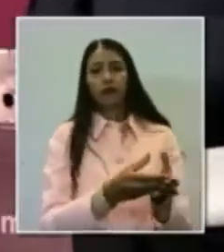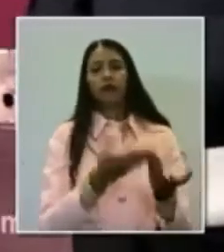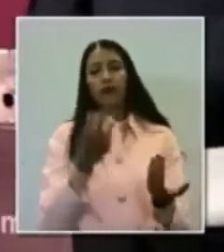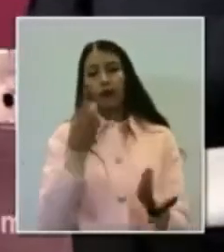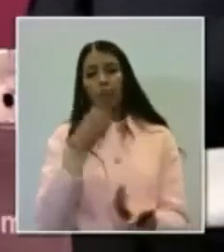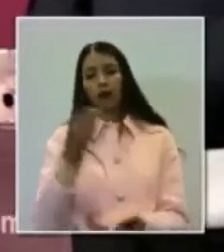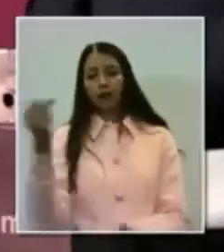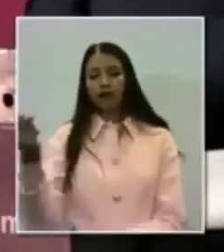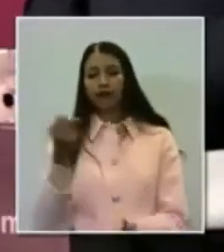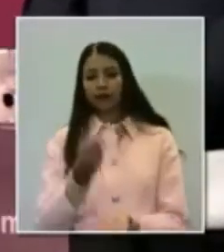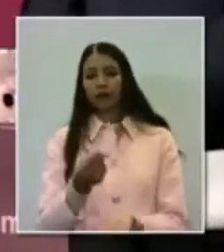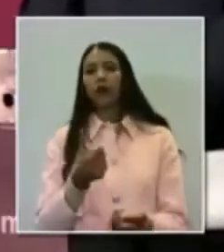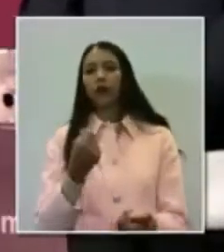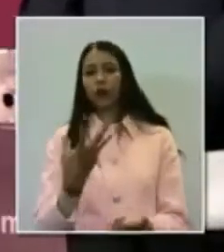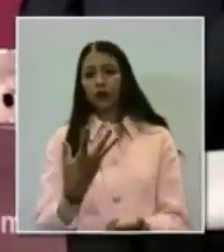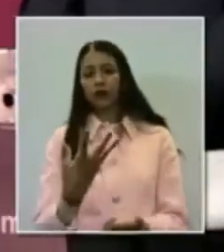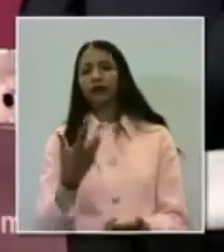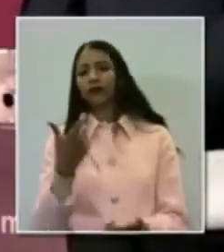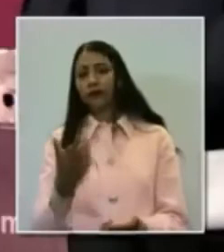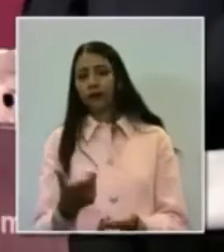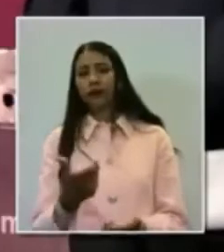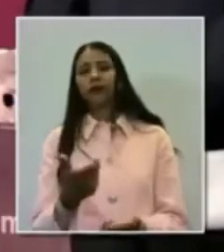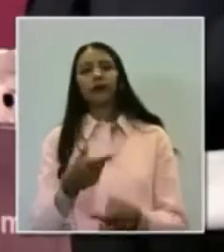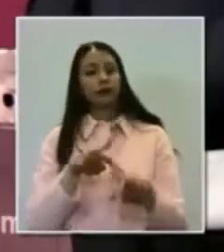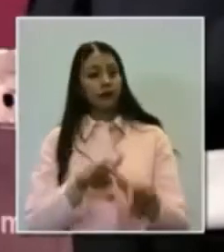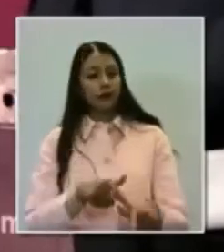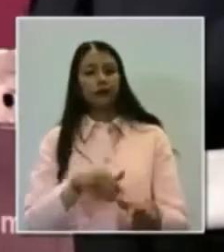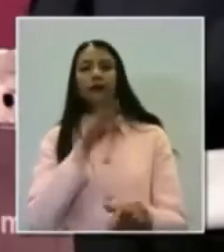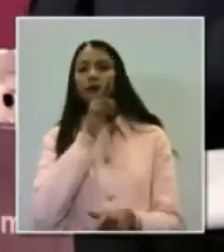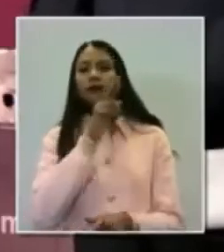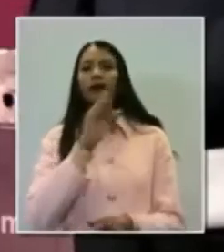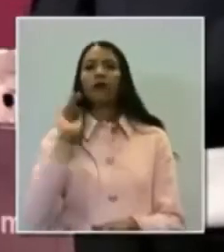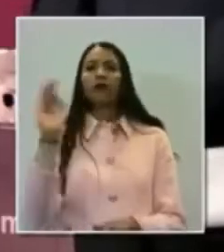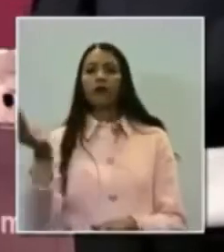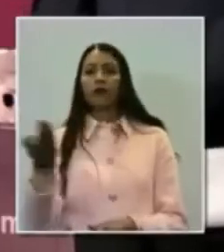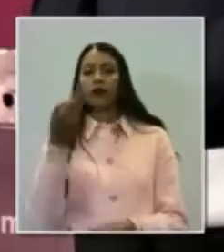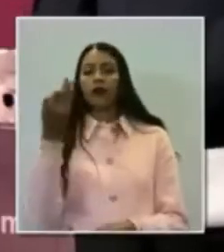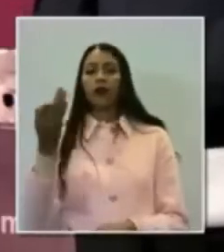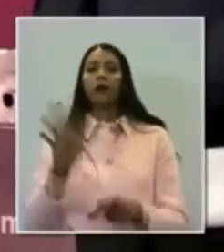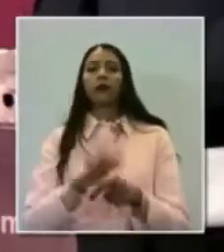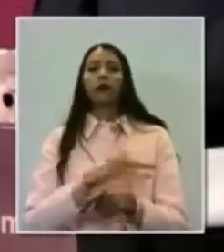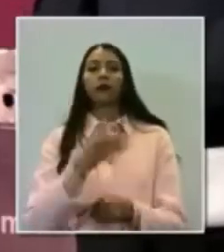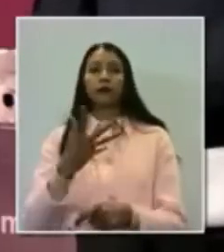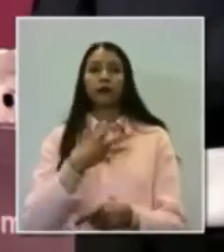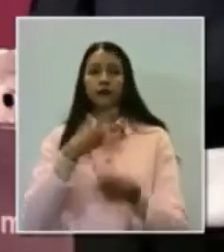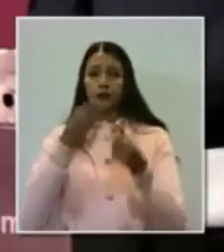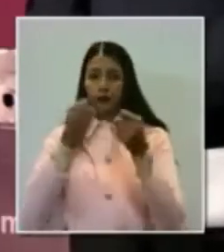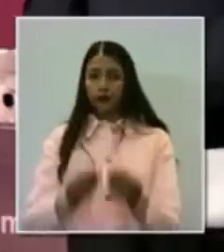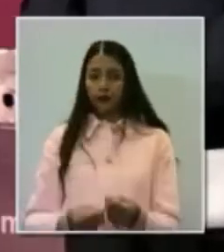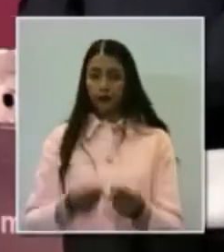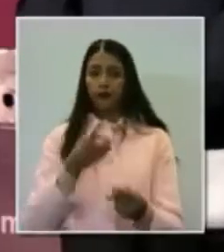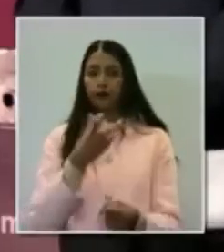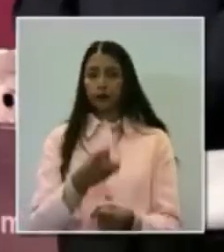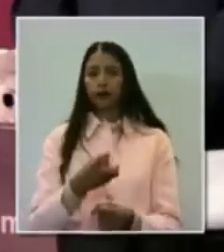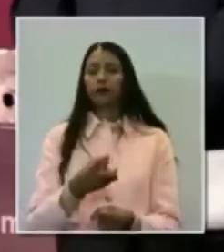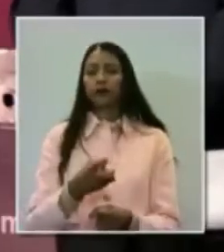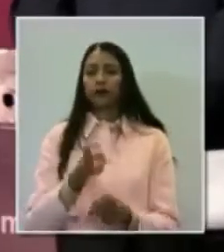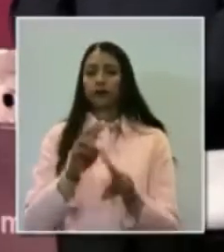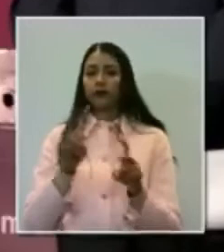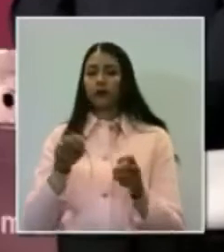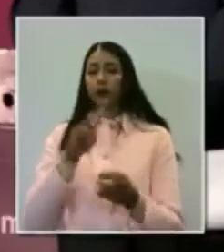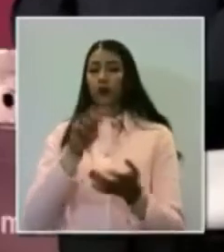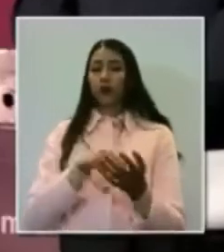financiero y tenemos que seguir entregando los resultados a la federación, de tal manera que pues les demos certeza en esta sintonía.